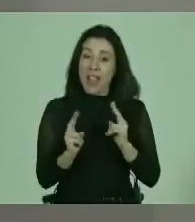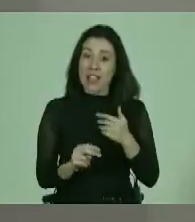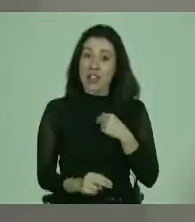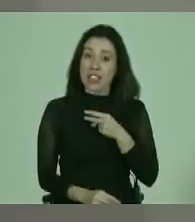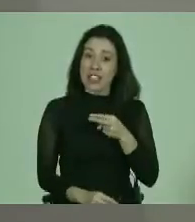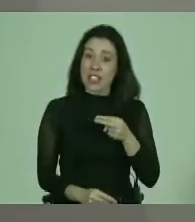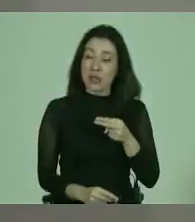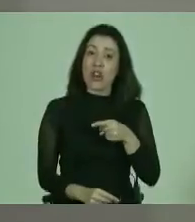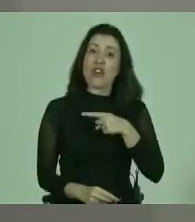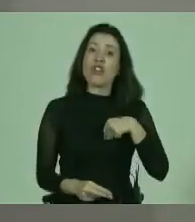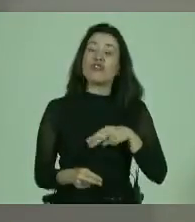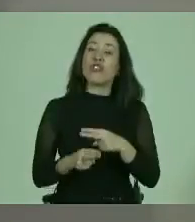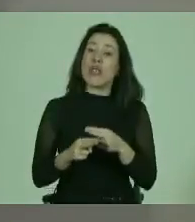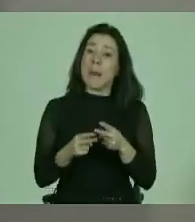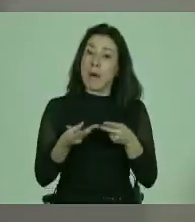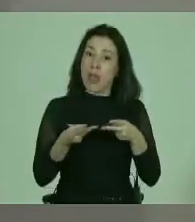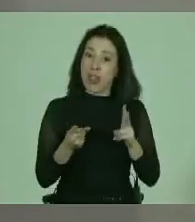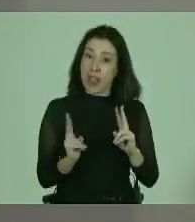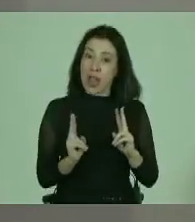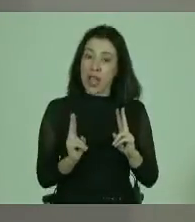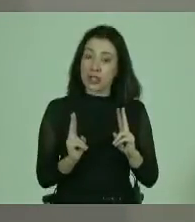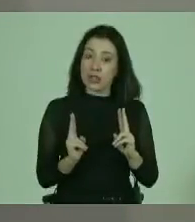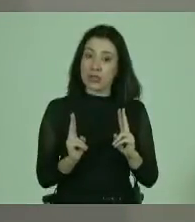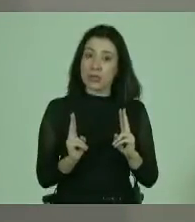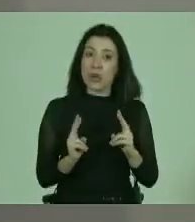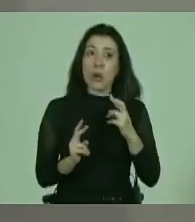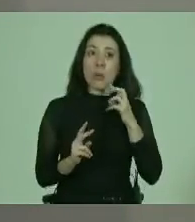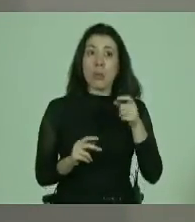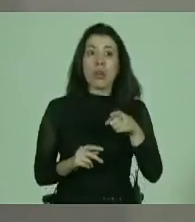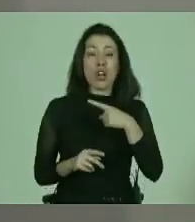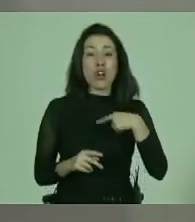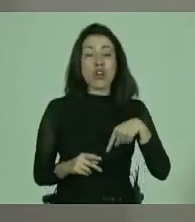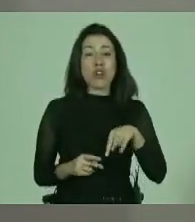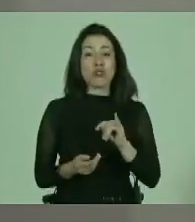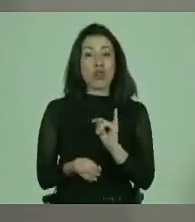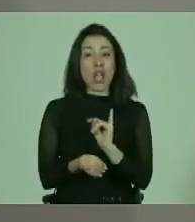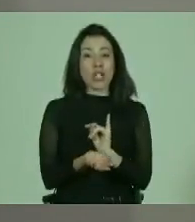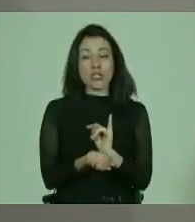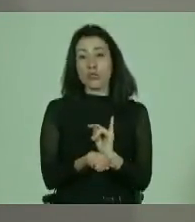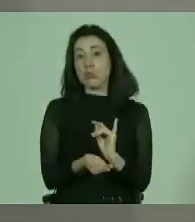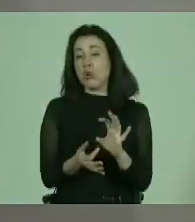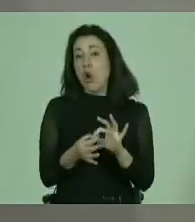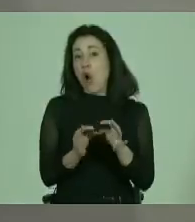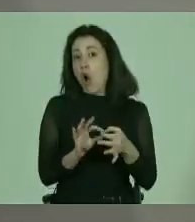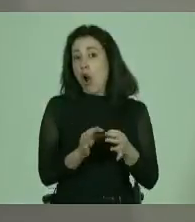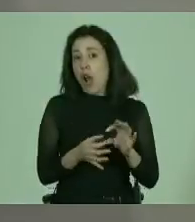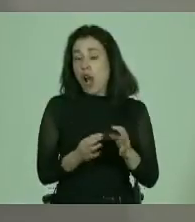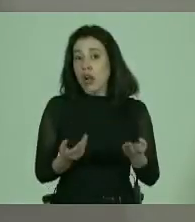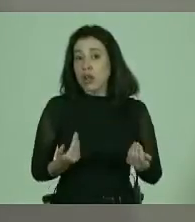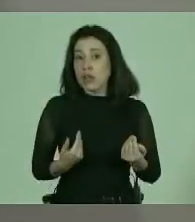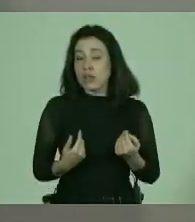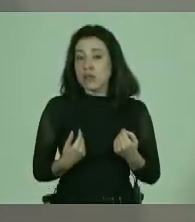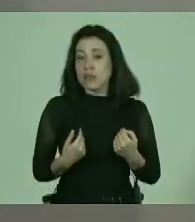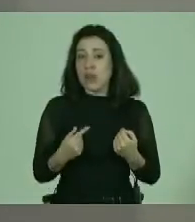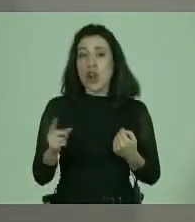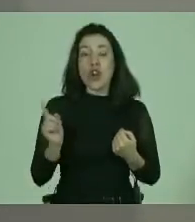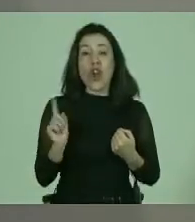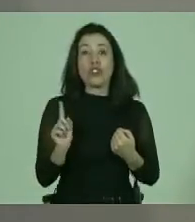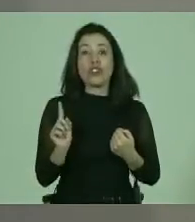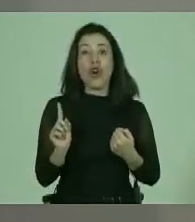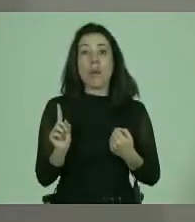nosotros llamamos derecho porque somos una institución un organismo lo que sea no no somos el